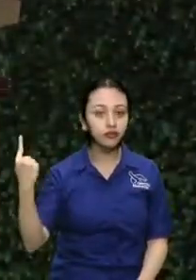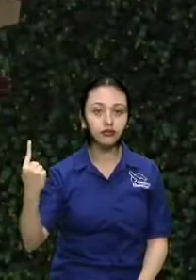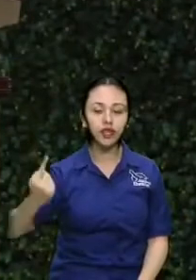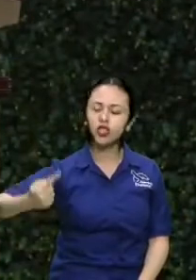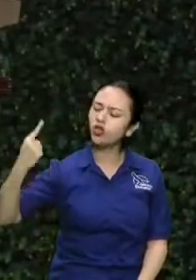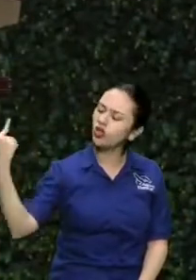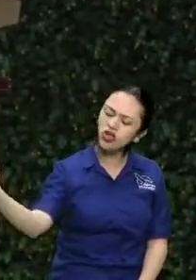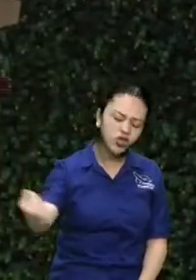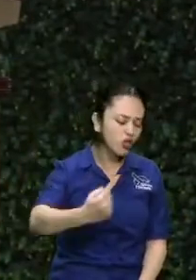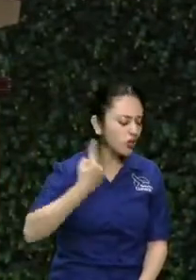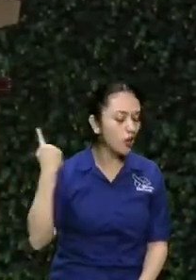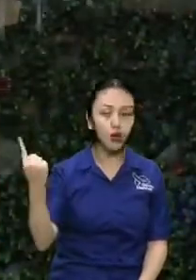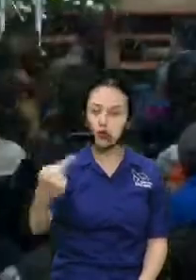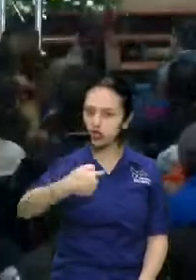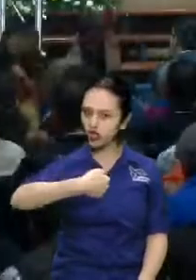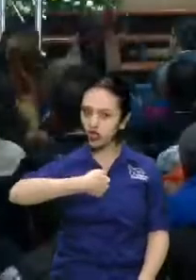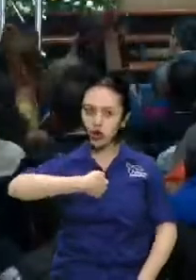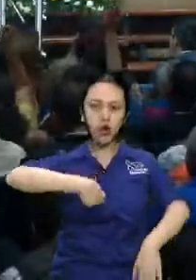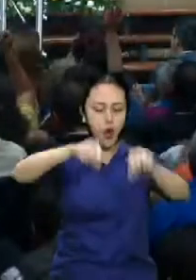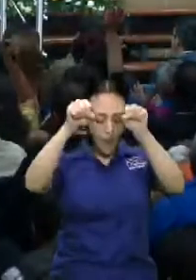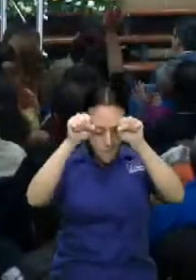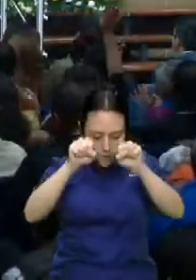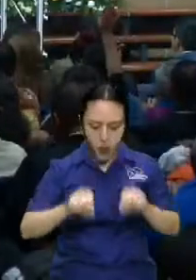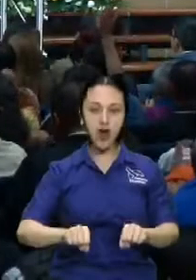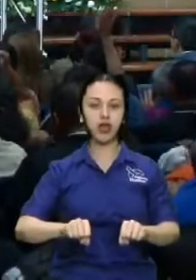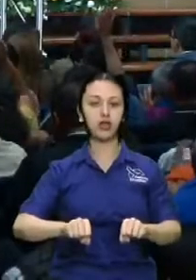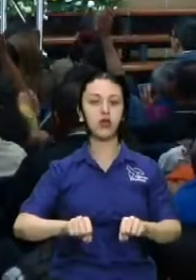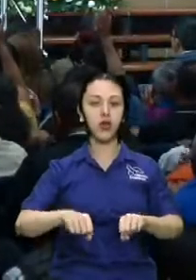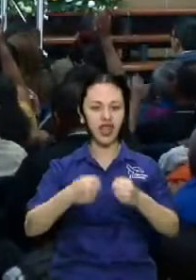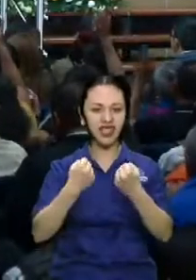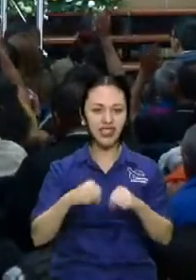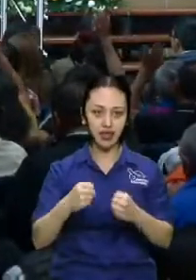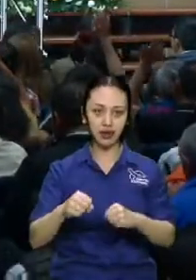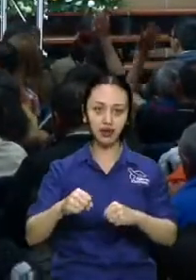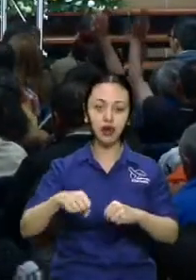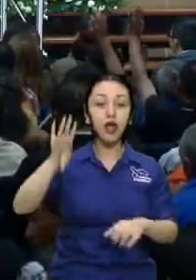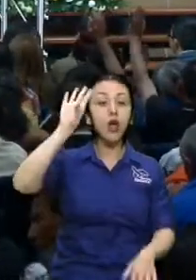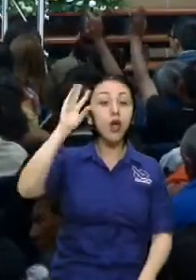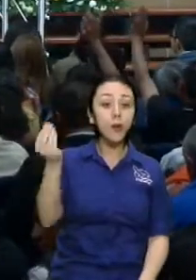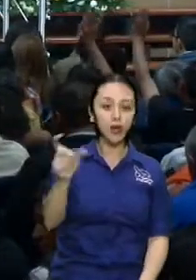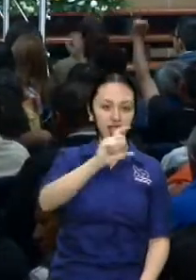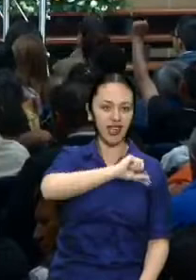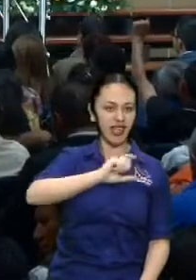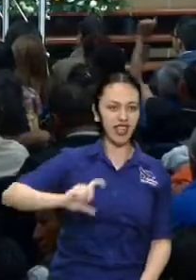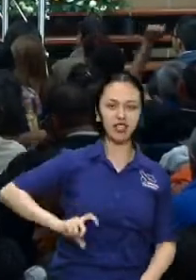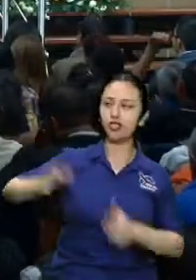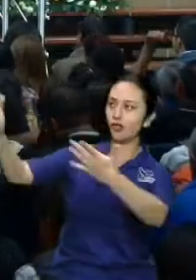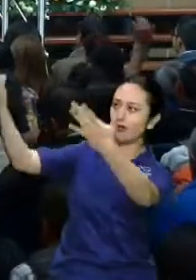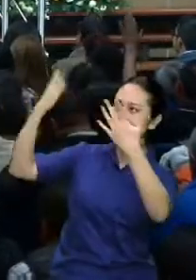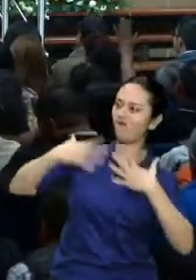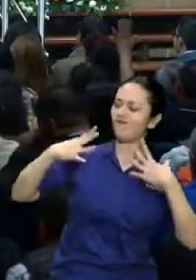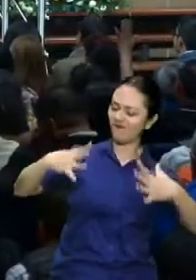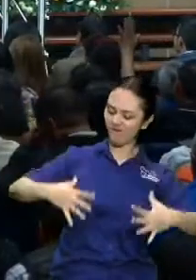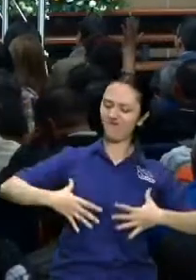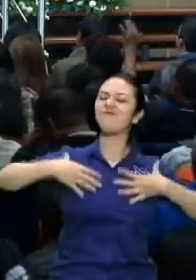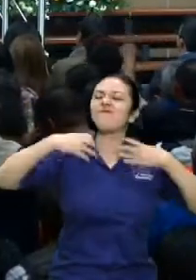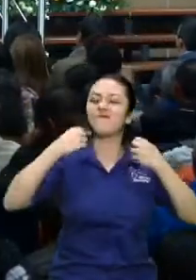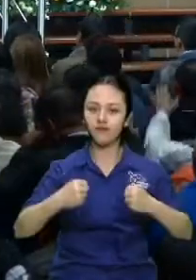todo lo puedo en Cristo que me fortalece. Todo es un